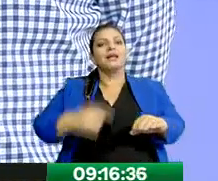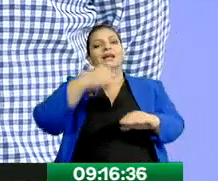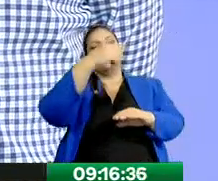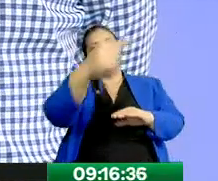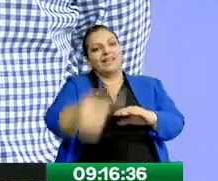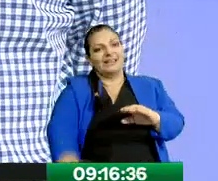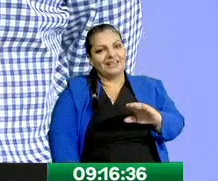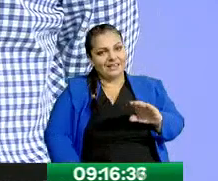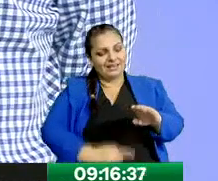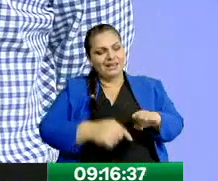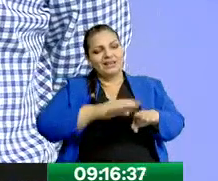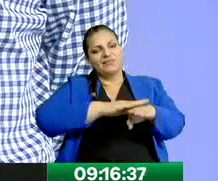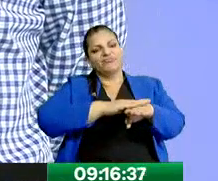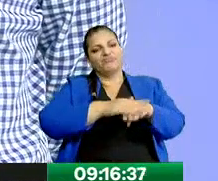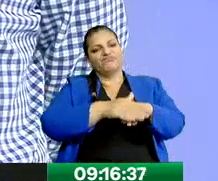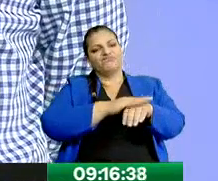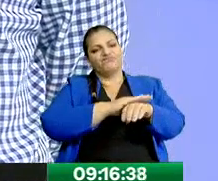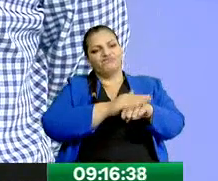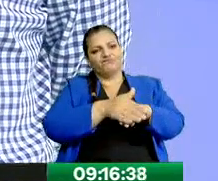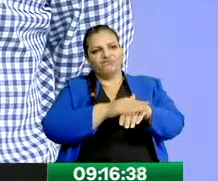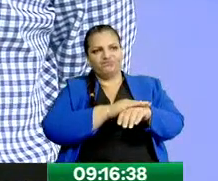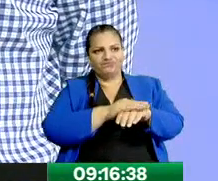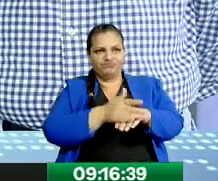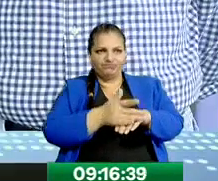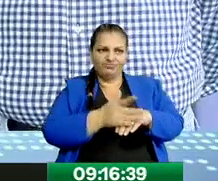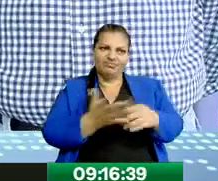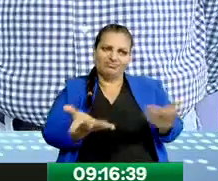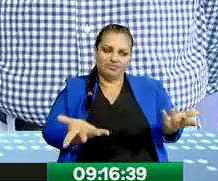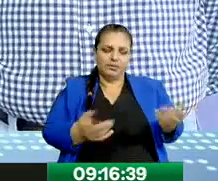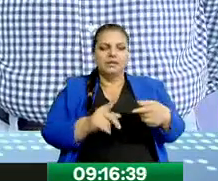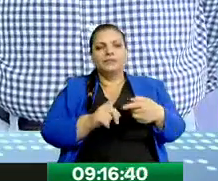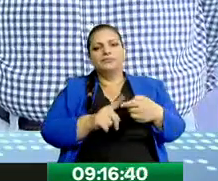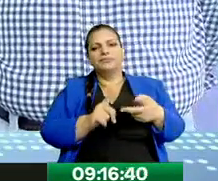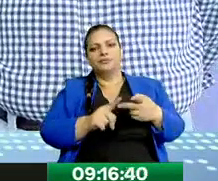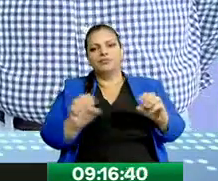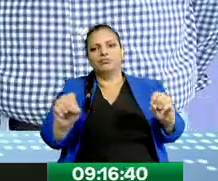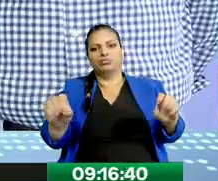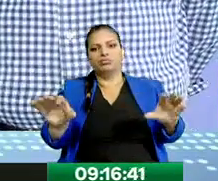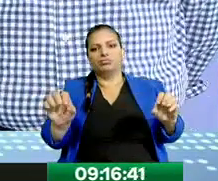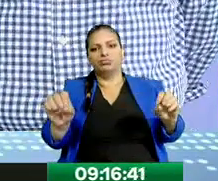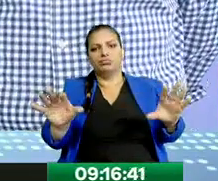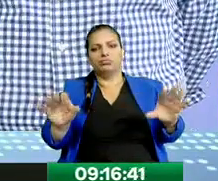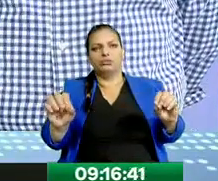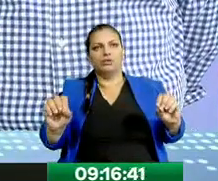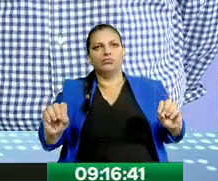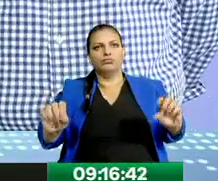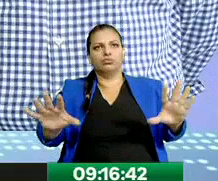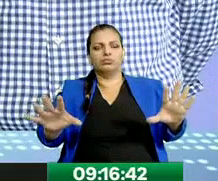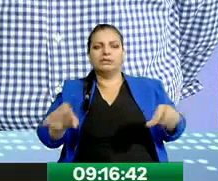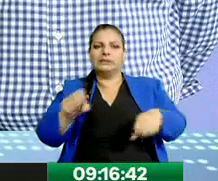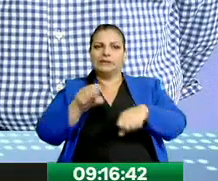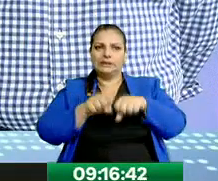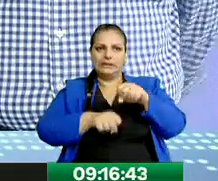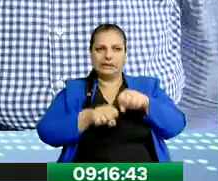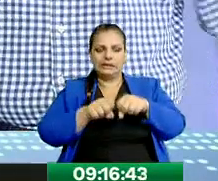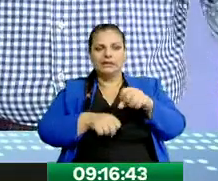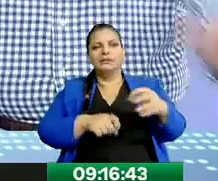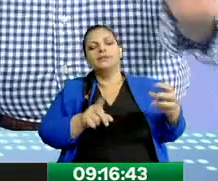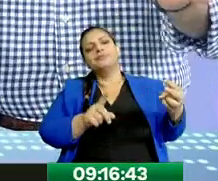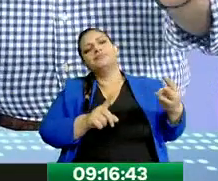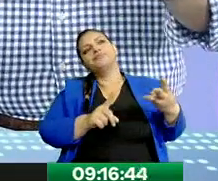Sí, las llantas, los sistemas de luces que no funcionan y también la parte netamente de lo que es